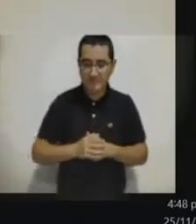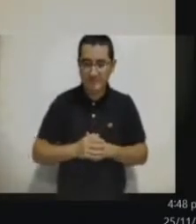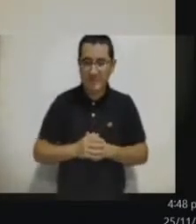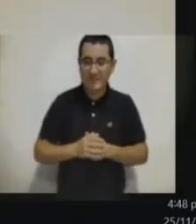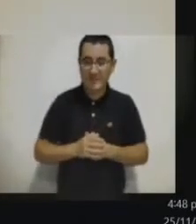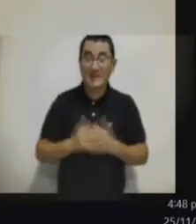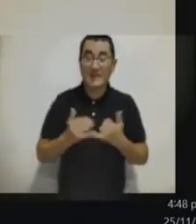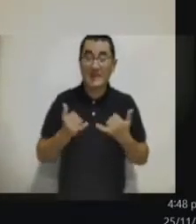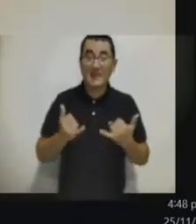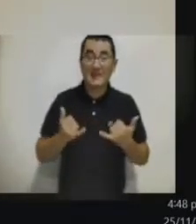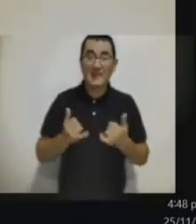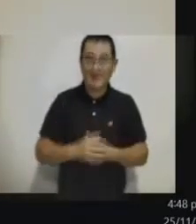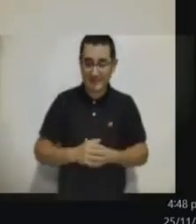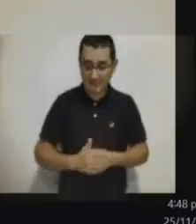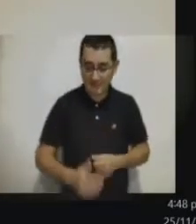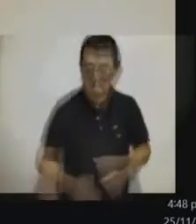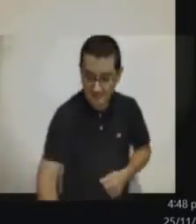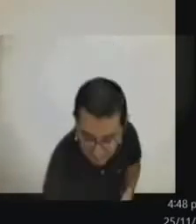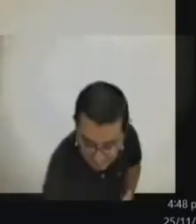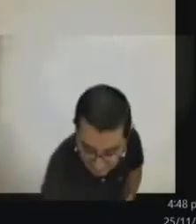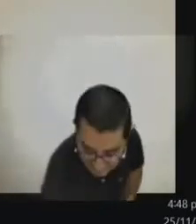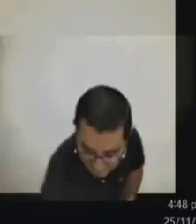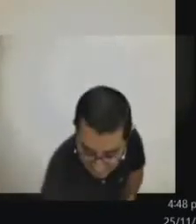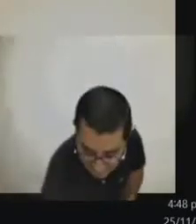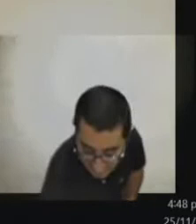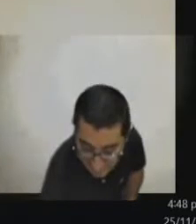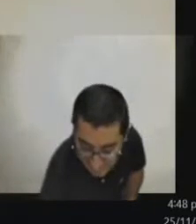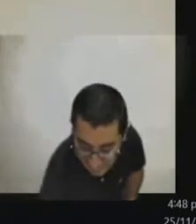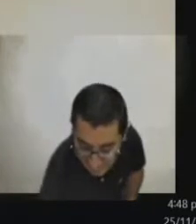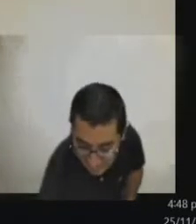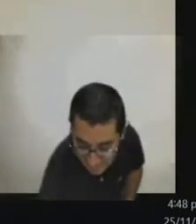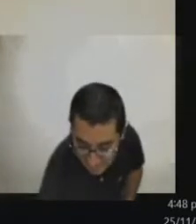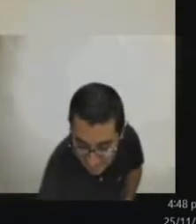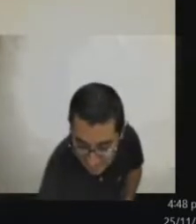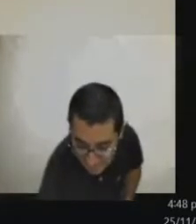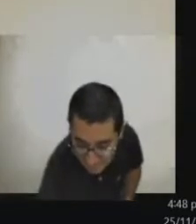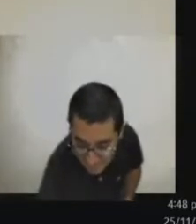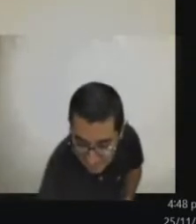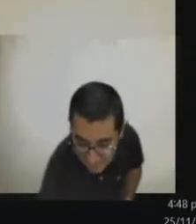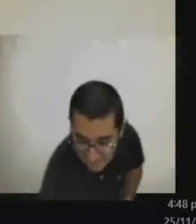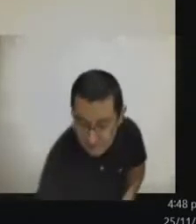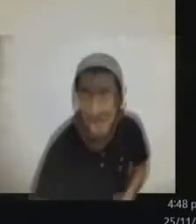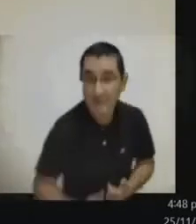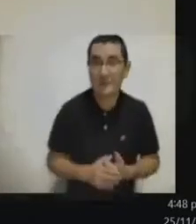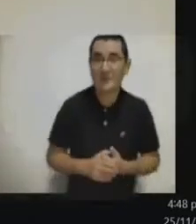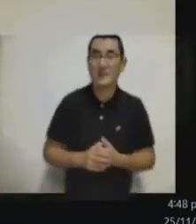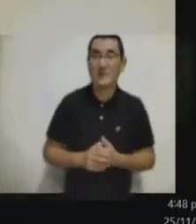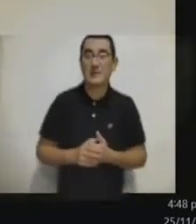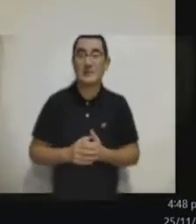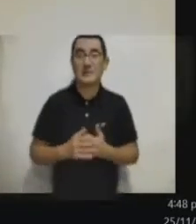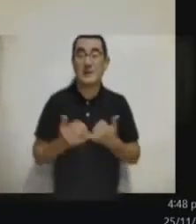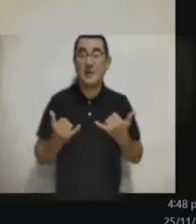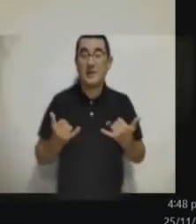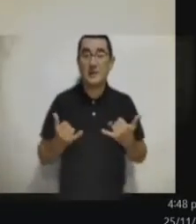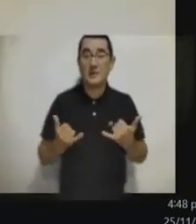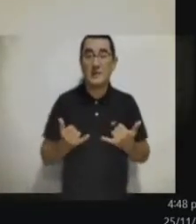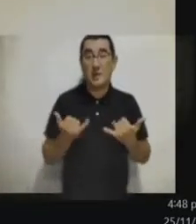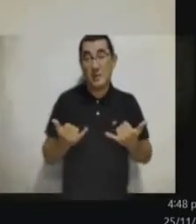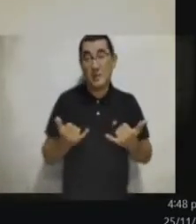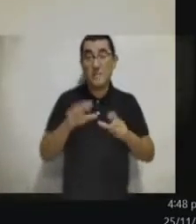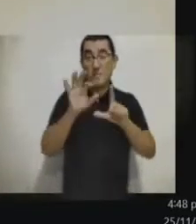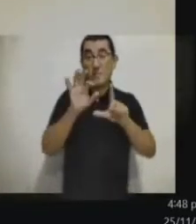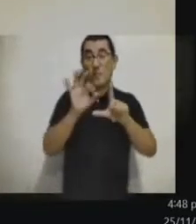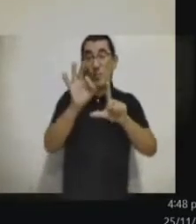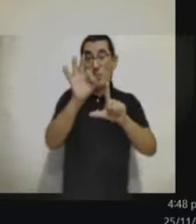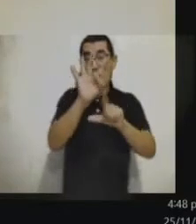mercado, de nuestro, digamos, nuestra cantidad de usuarios, que son un poco más de 16 millones, que tenemos cobertura en todo el país, también un porcentaje importante